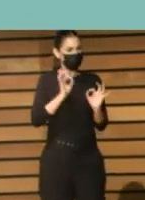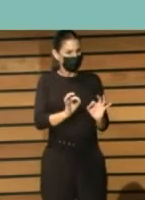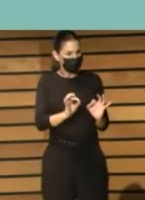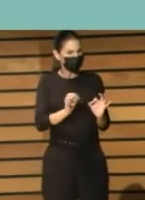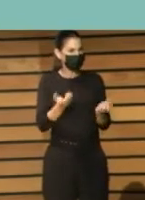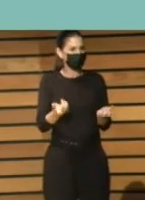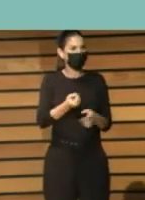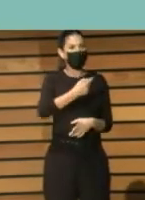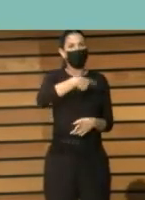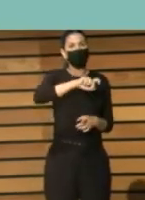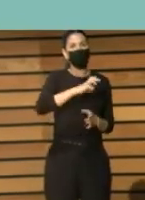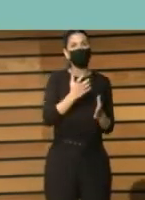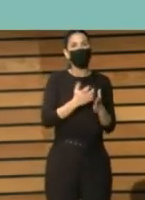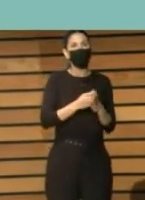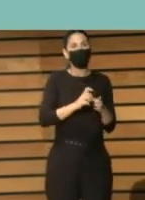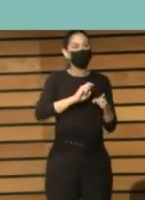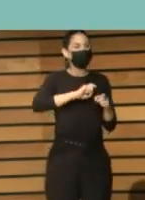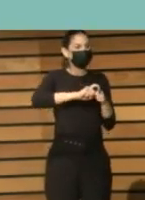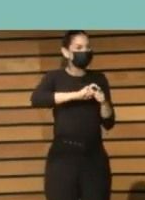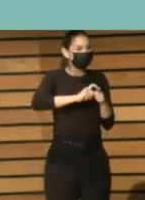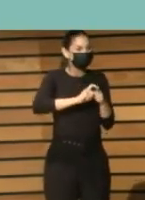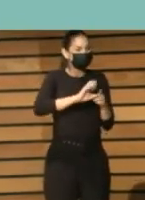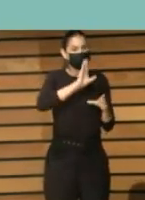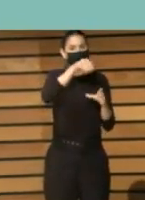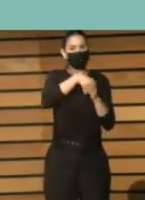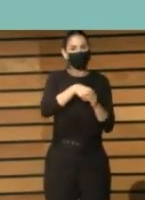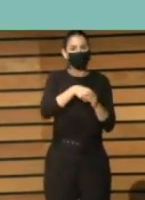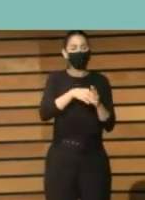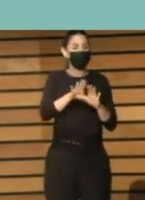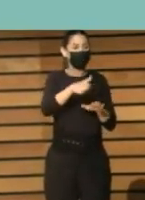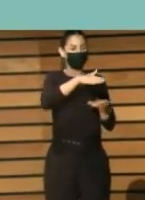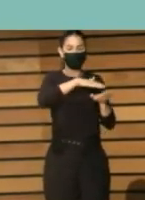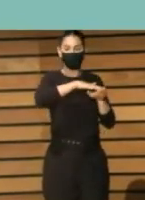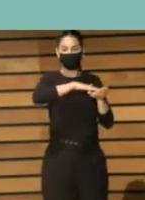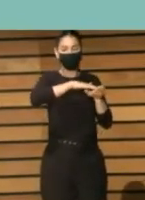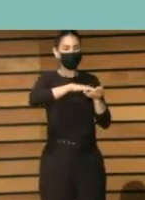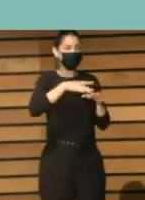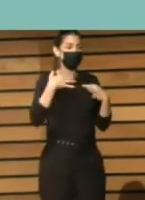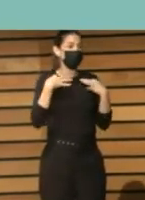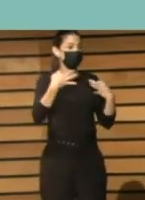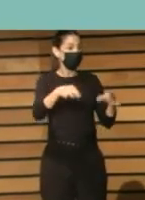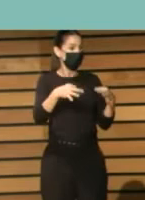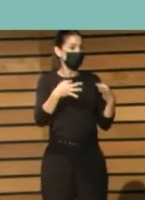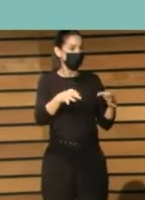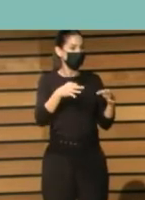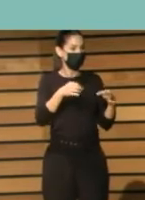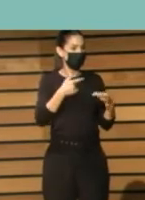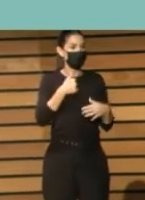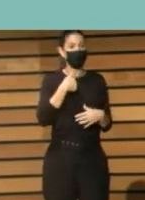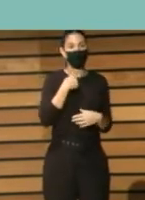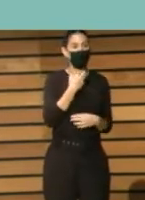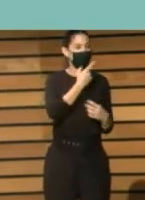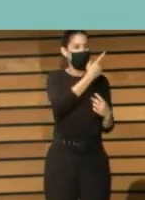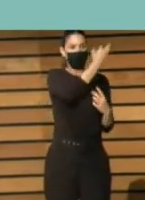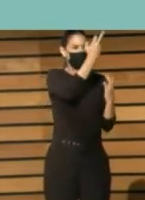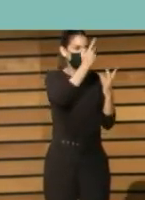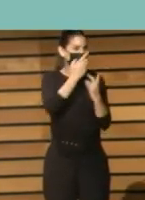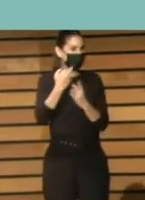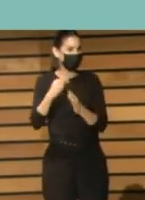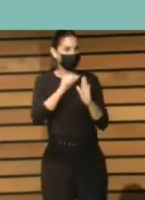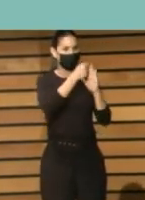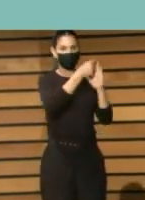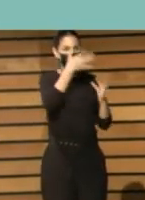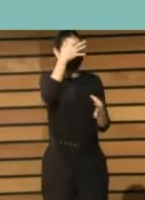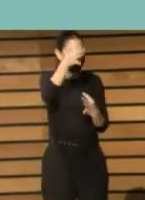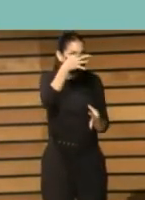creéis vosotros que podíamos empezar? Perdonadme, pero normalmente nos llenamos la boca de números, pero cuando vemos